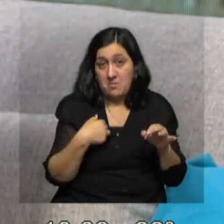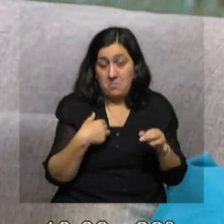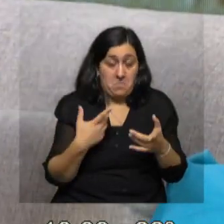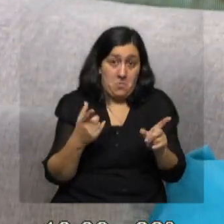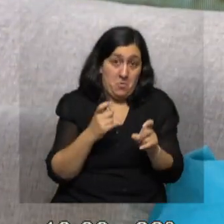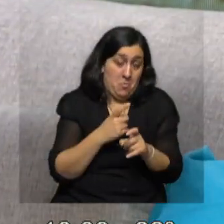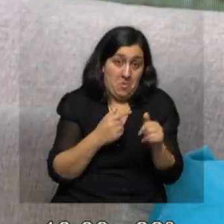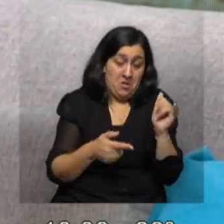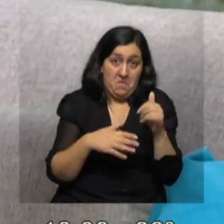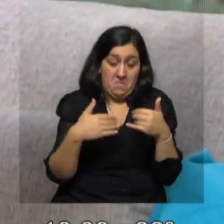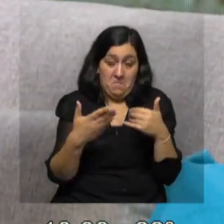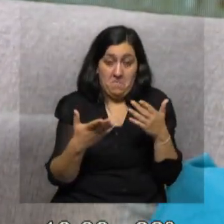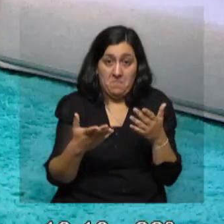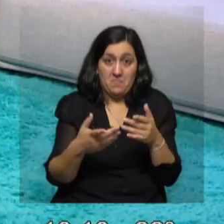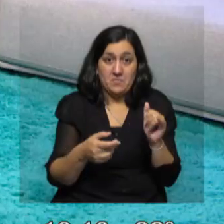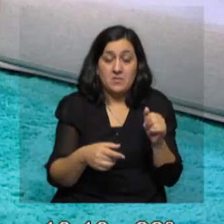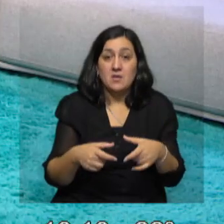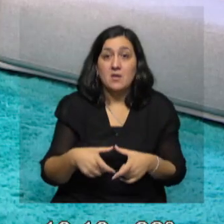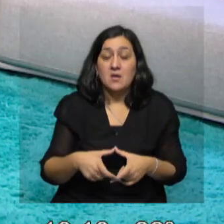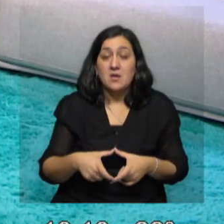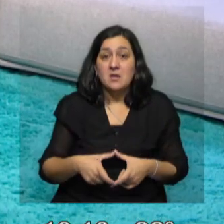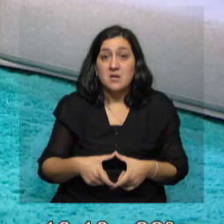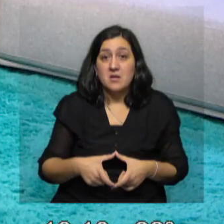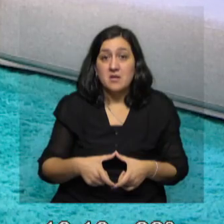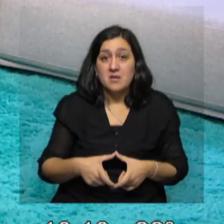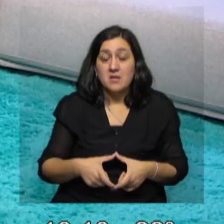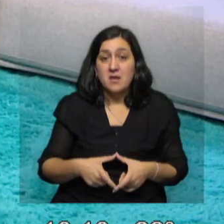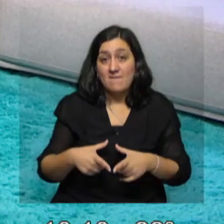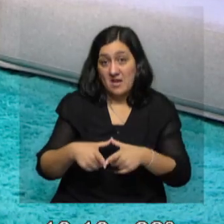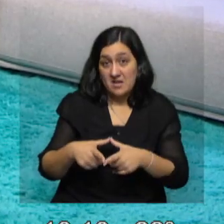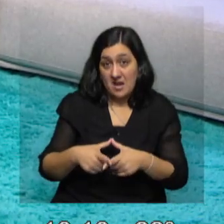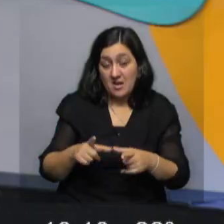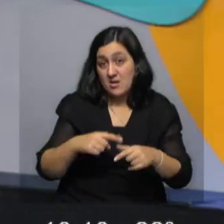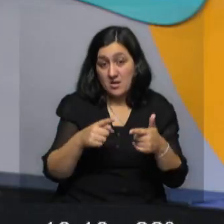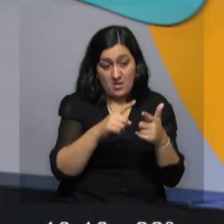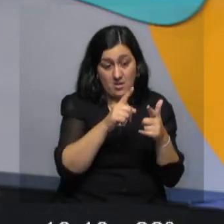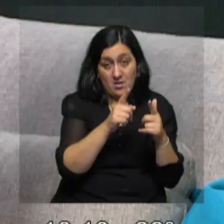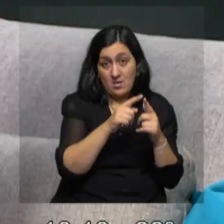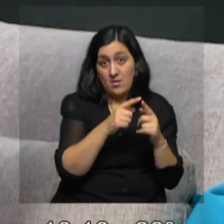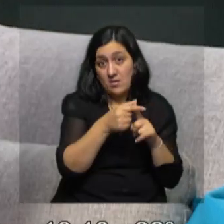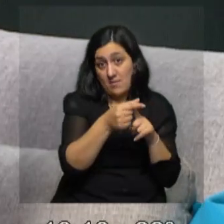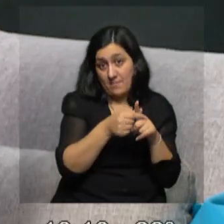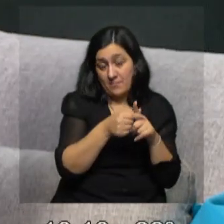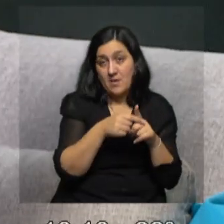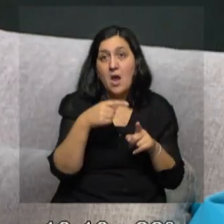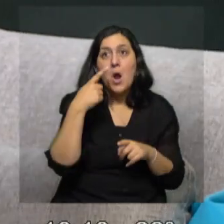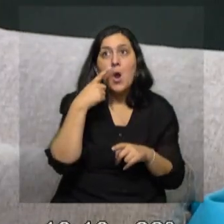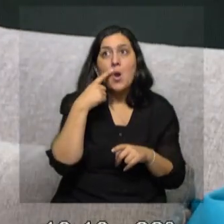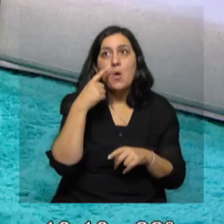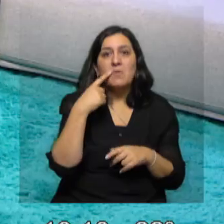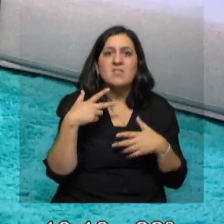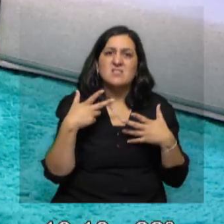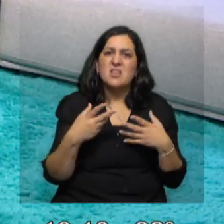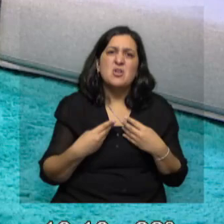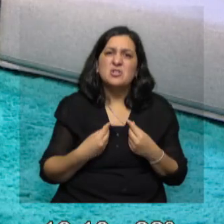sensibilidad, ni los condones vaginales, ni los fálicos. ¿Sí? Y a los fálicos. El varón te dice, uy, sí, no siento. ¿A vos